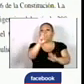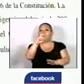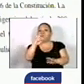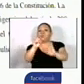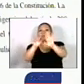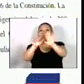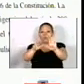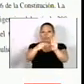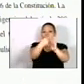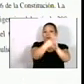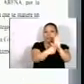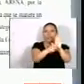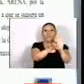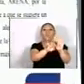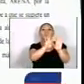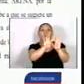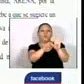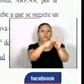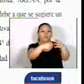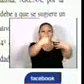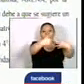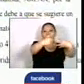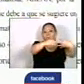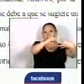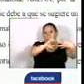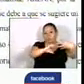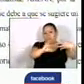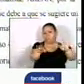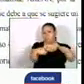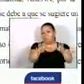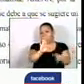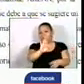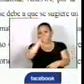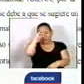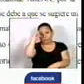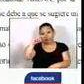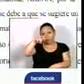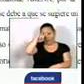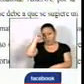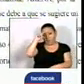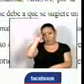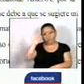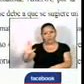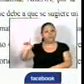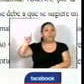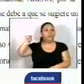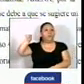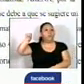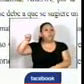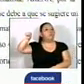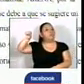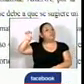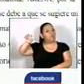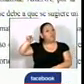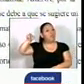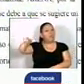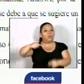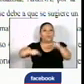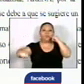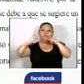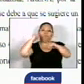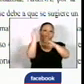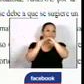inciso 4 de la constitución en cuanto a la función jurisdiccional del tribunal citado como autoridad